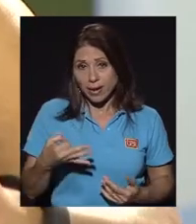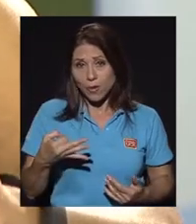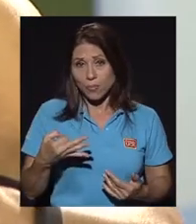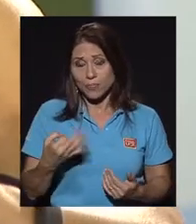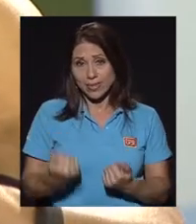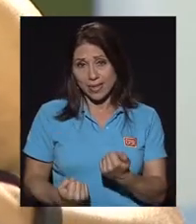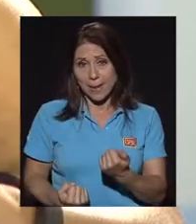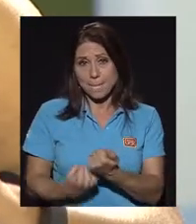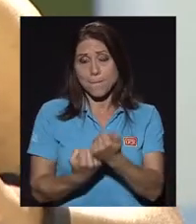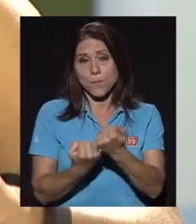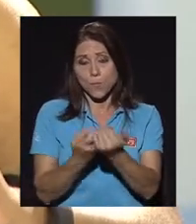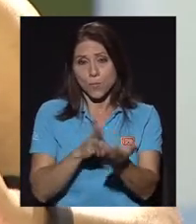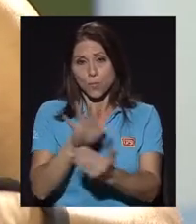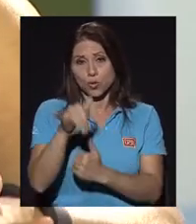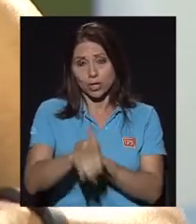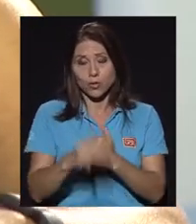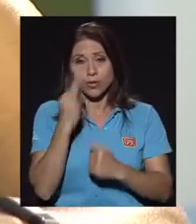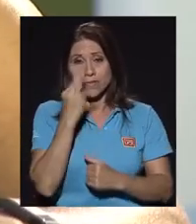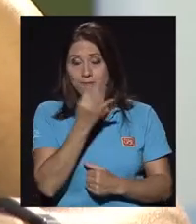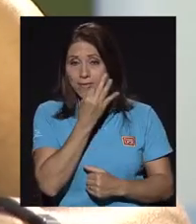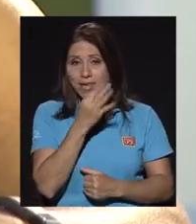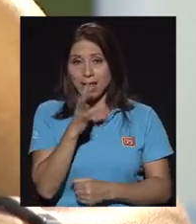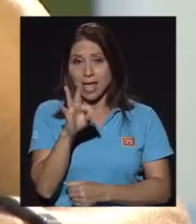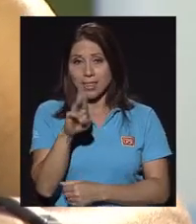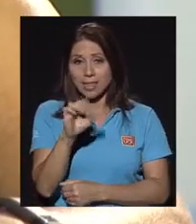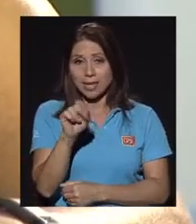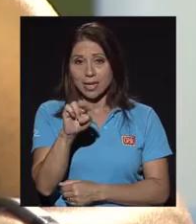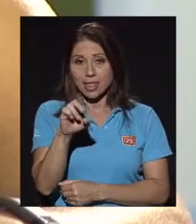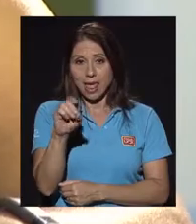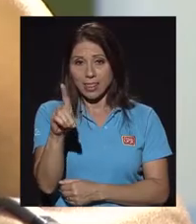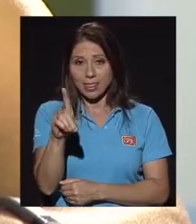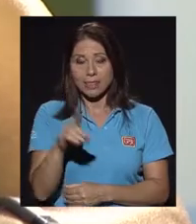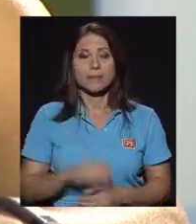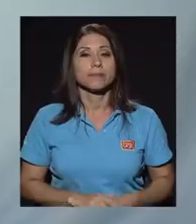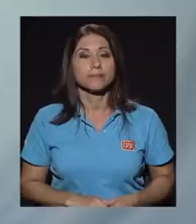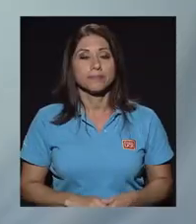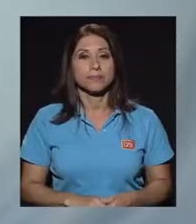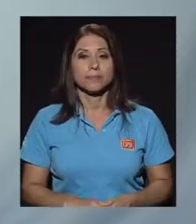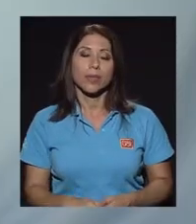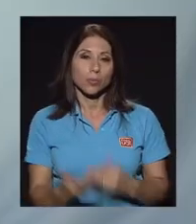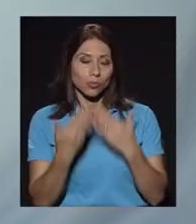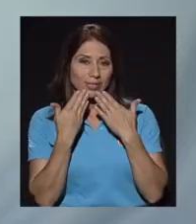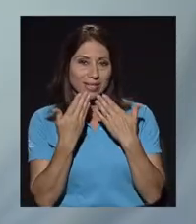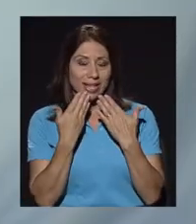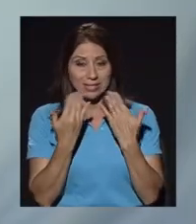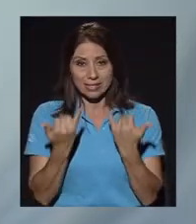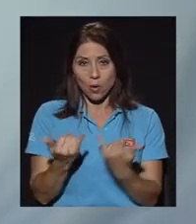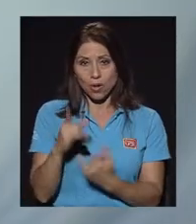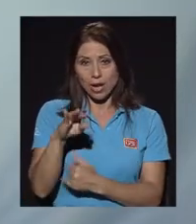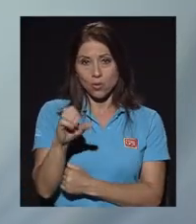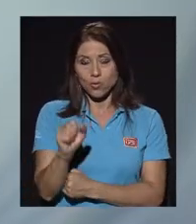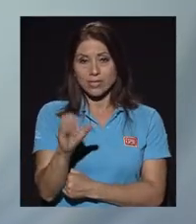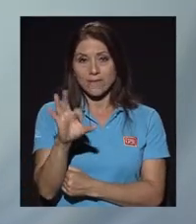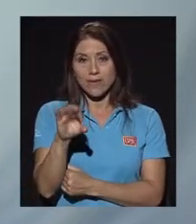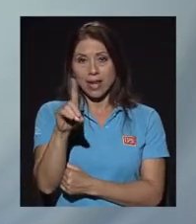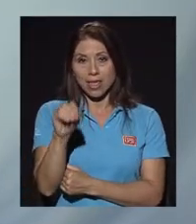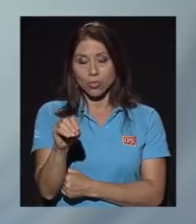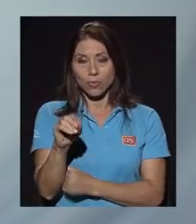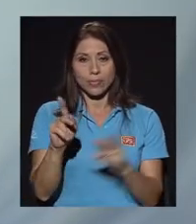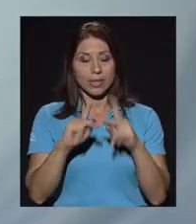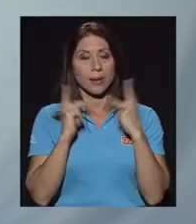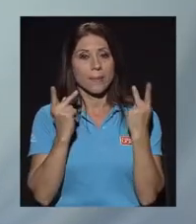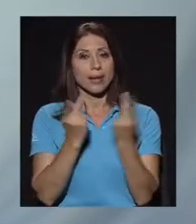que apoyaría el proyecto de la finca Trinidad. Muchas gracias, doña Ruth. Don Luis Fernando, del Partido Acción